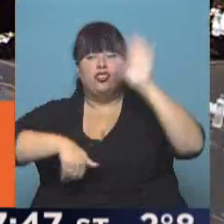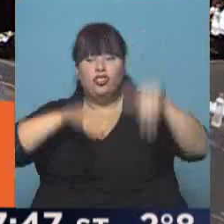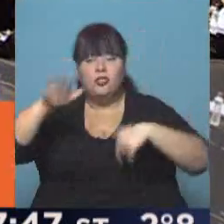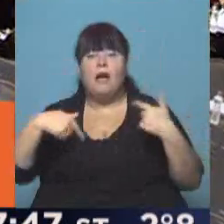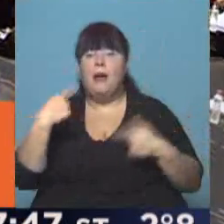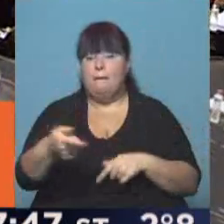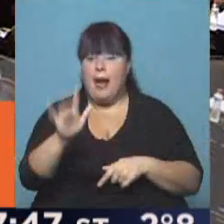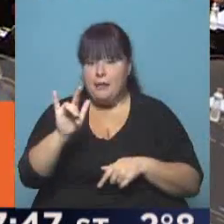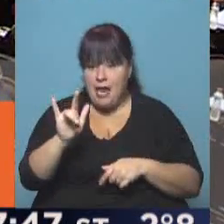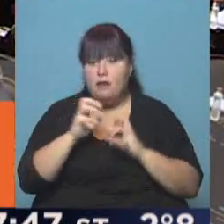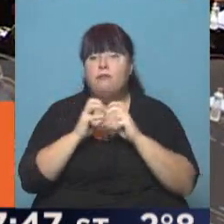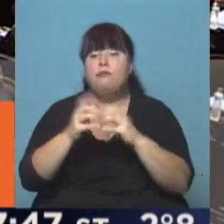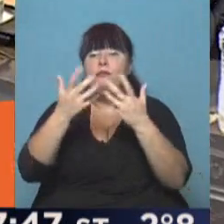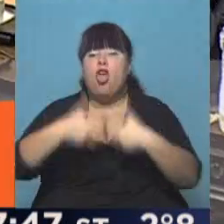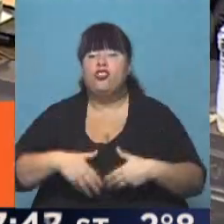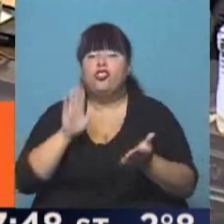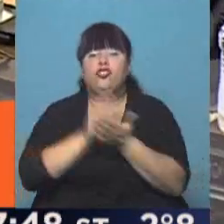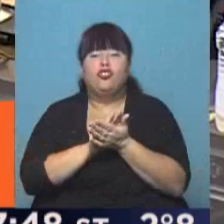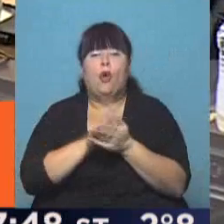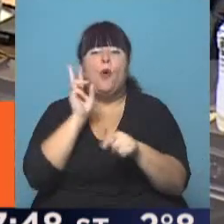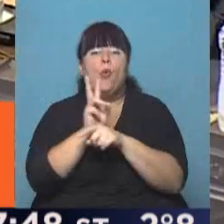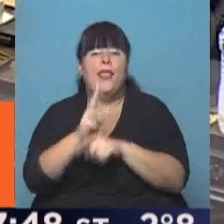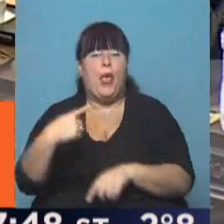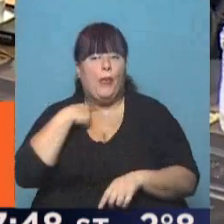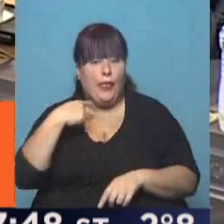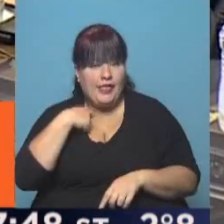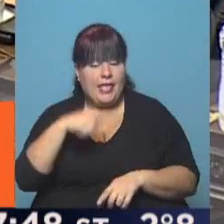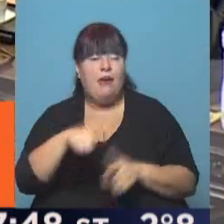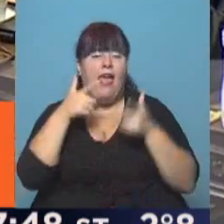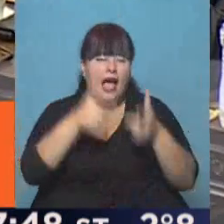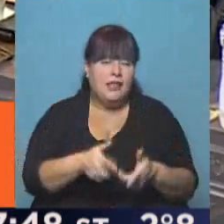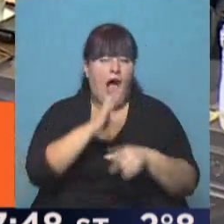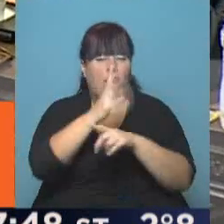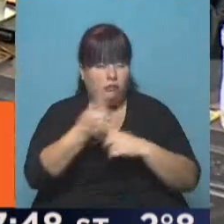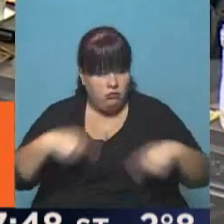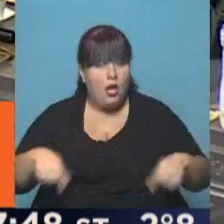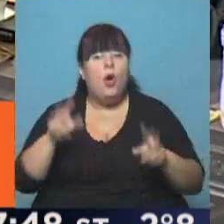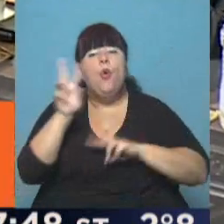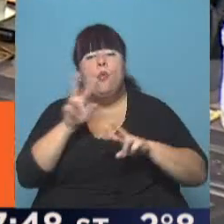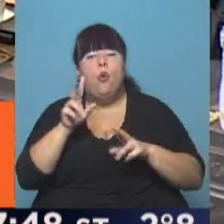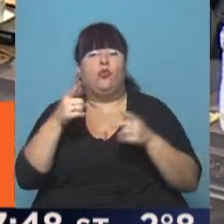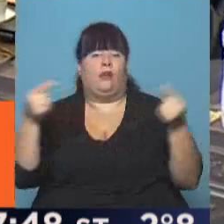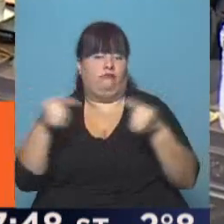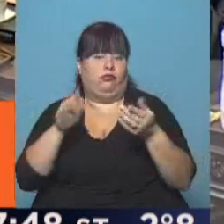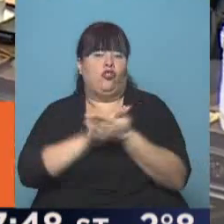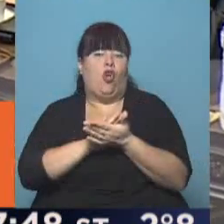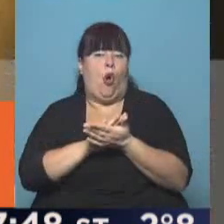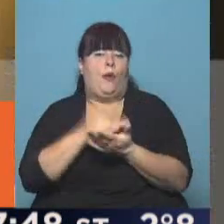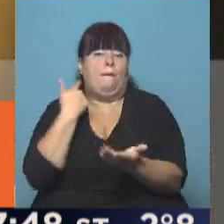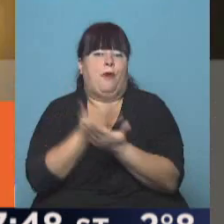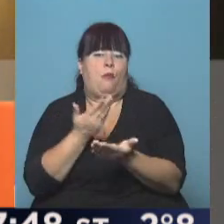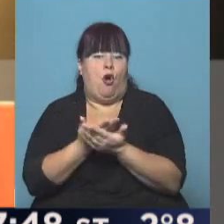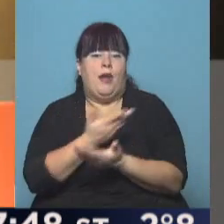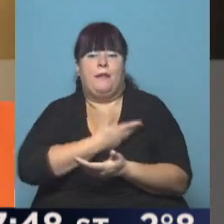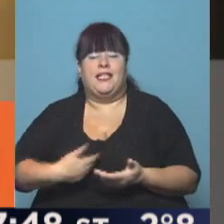tratar el próximo miércoles el proyecto de ley de protección a las víctimas del delito en busca de contrarrestar la cita formulada por